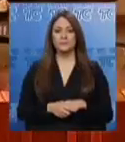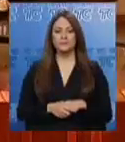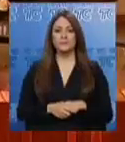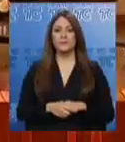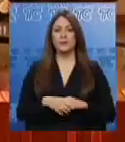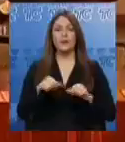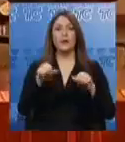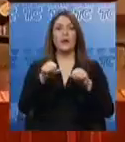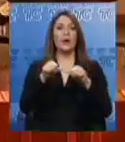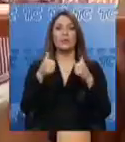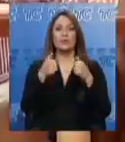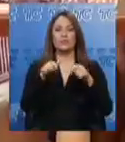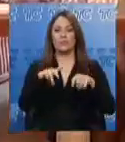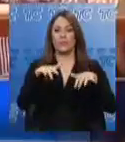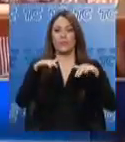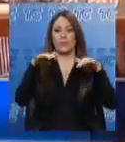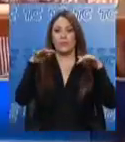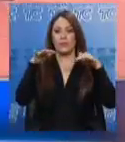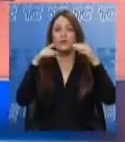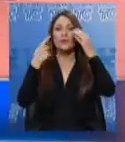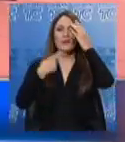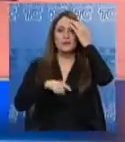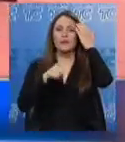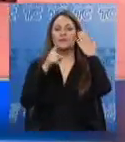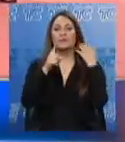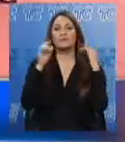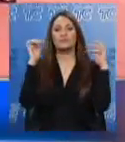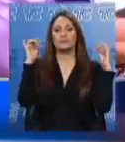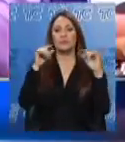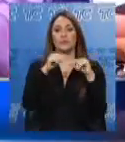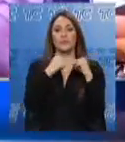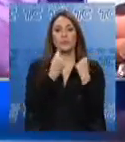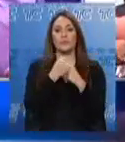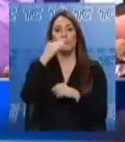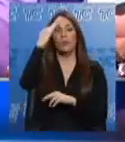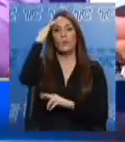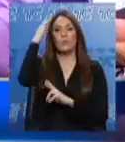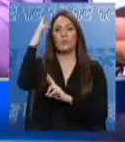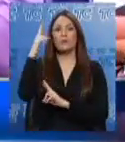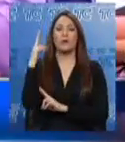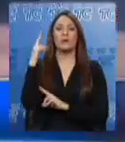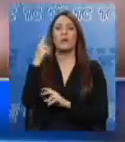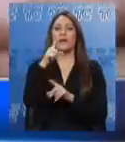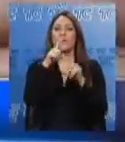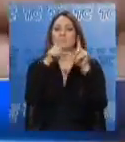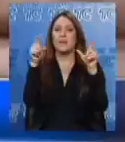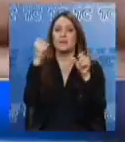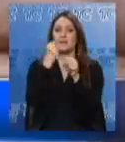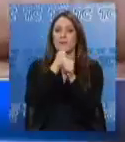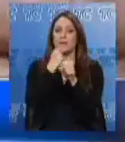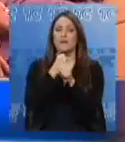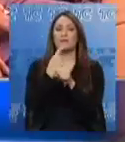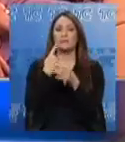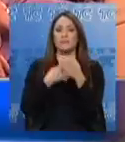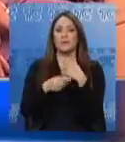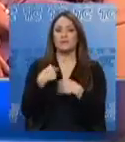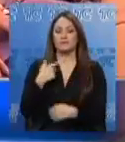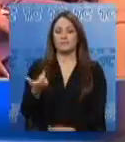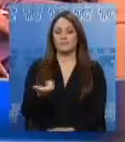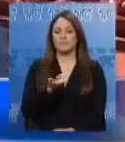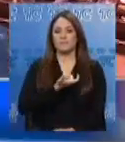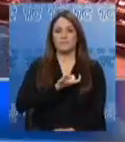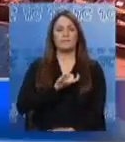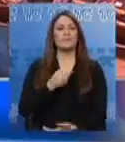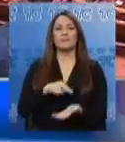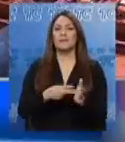De la Corporación Financiera Nacional fue el escenario donde un grupo de guardias de seguridad obtuvo su certificado de estar capacitado